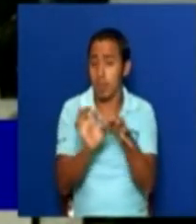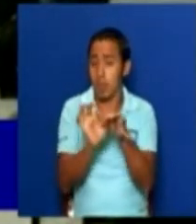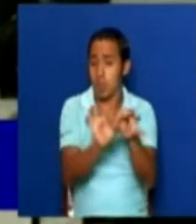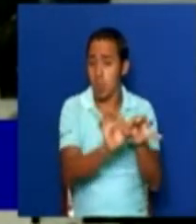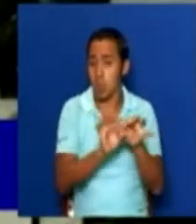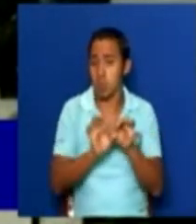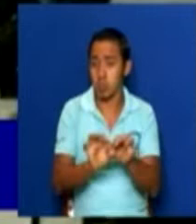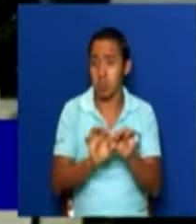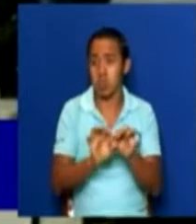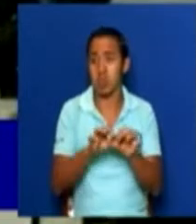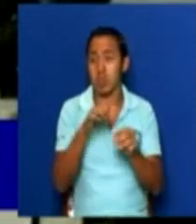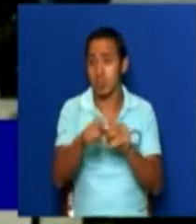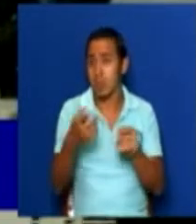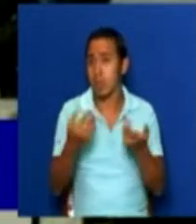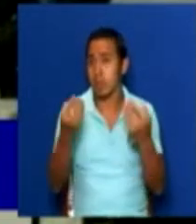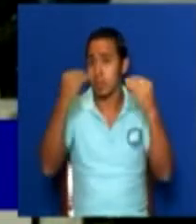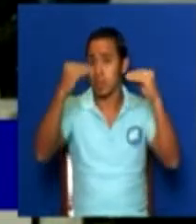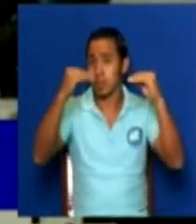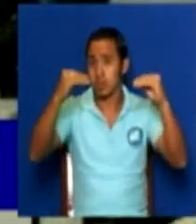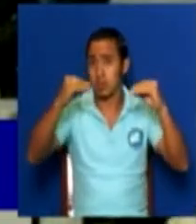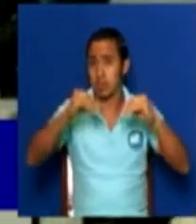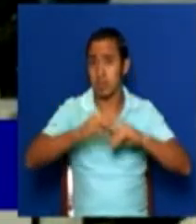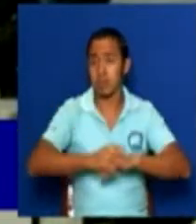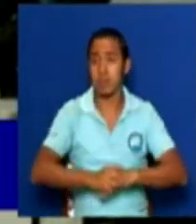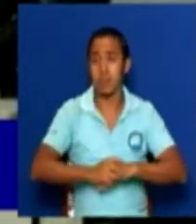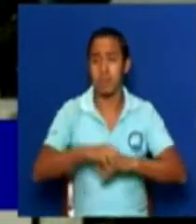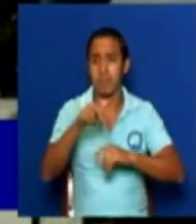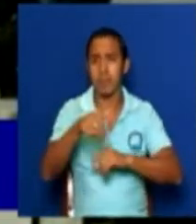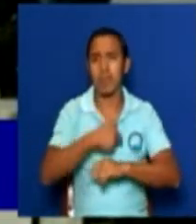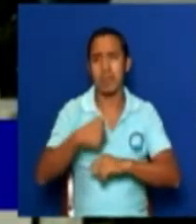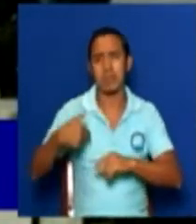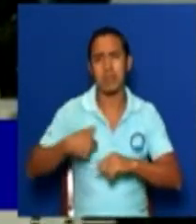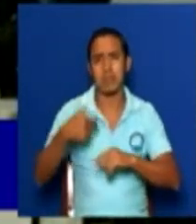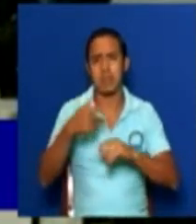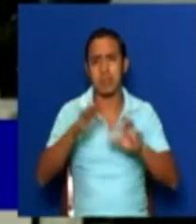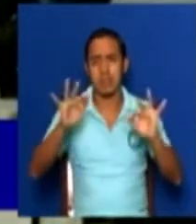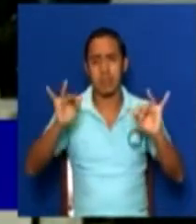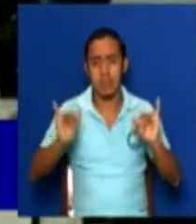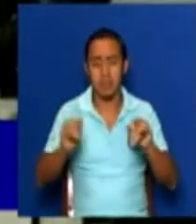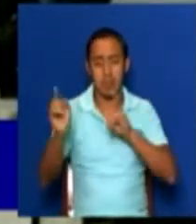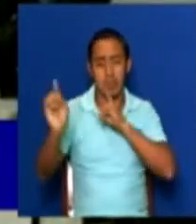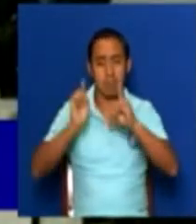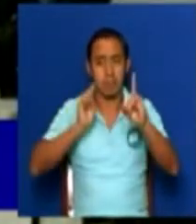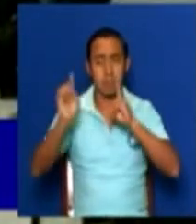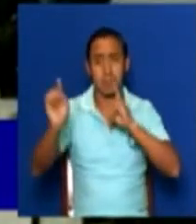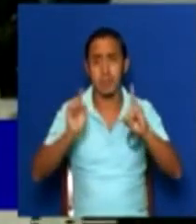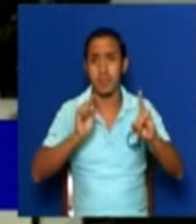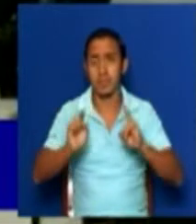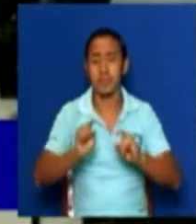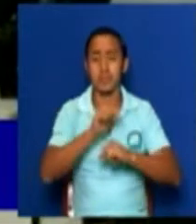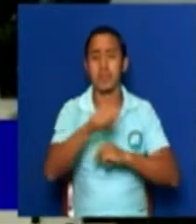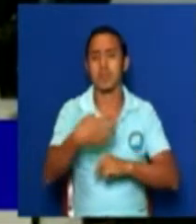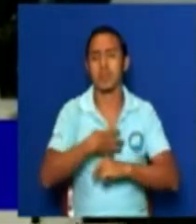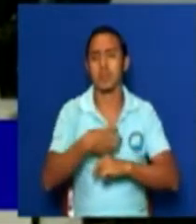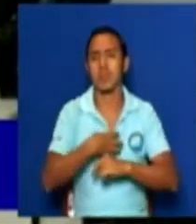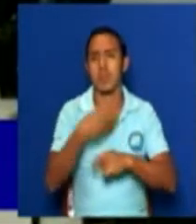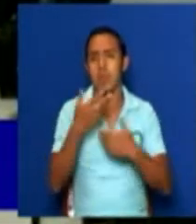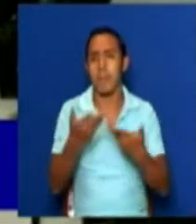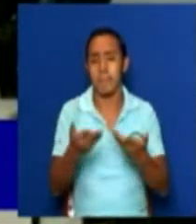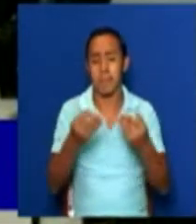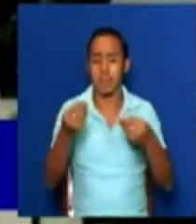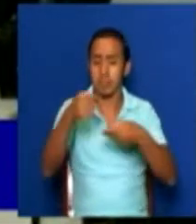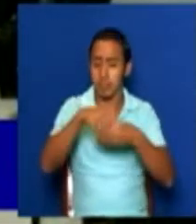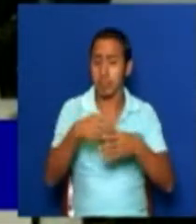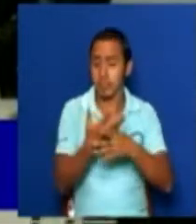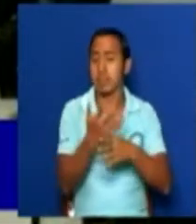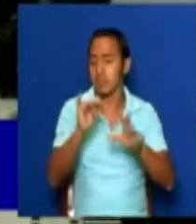un diagnóstico del sector educativo para inducir la adecuación del mismo a las competencias laborales requeridas por el sector productivo. También